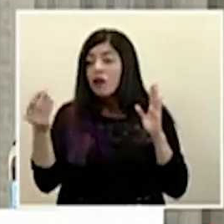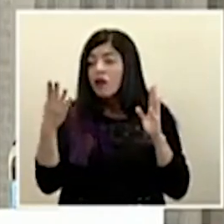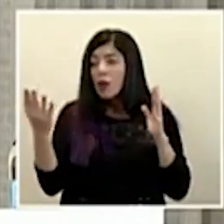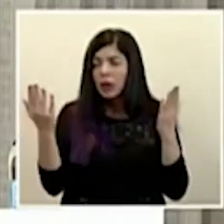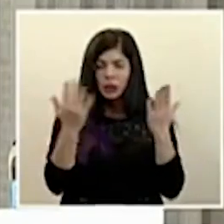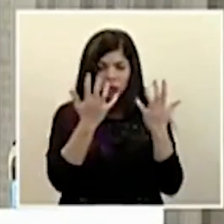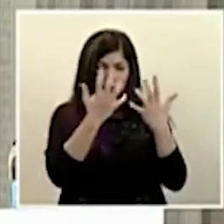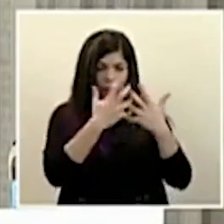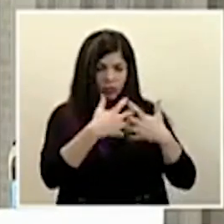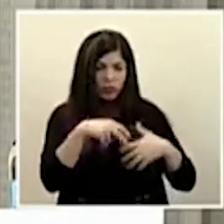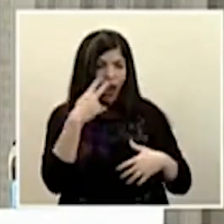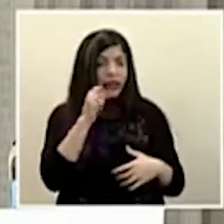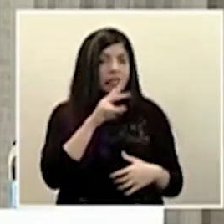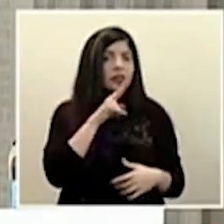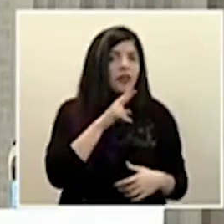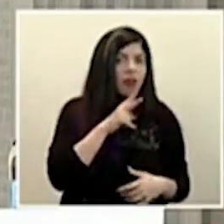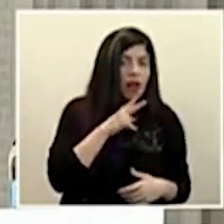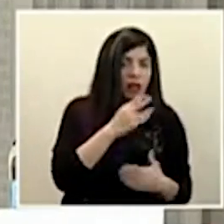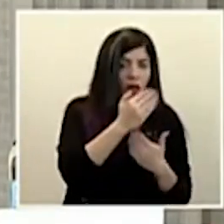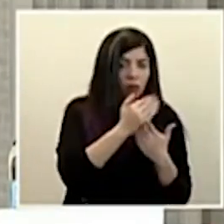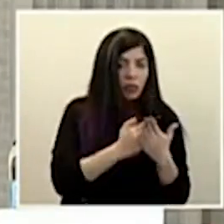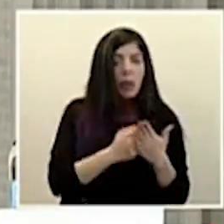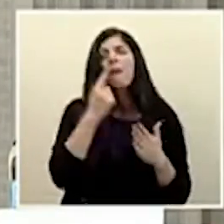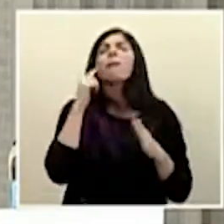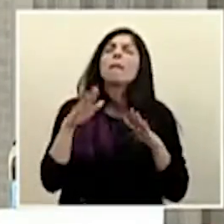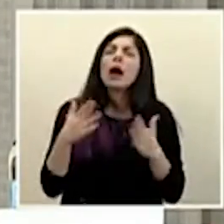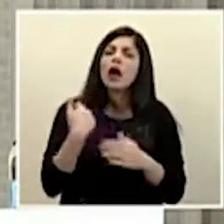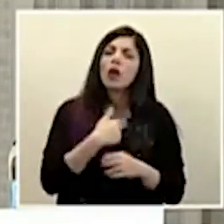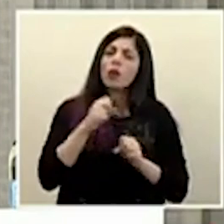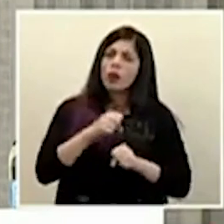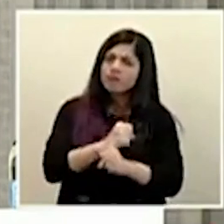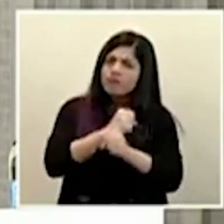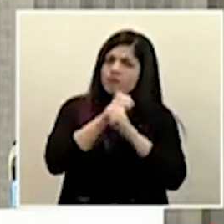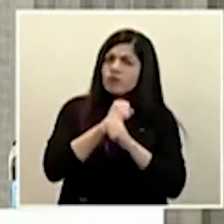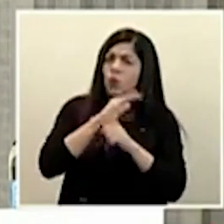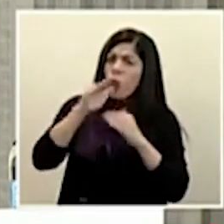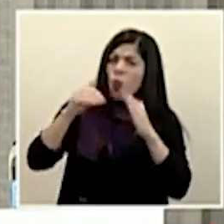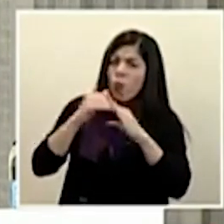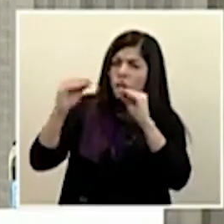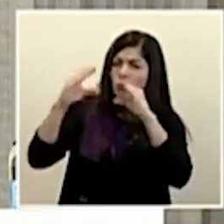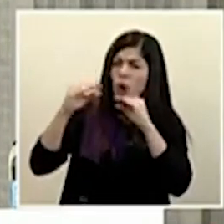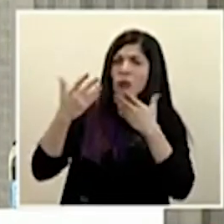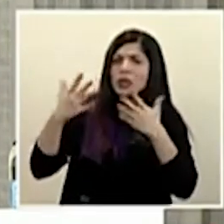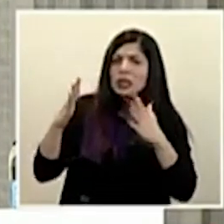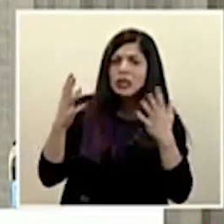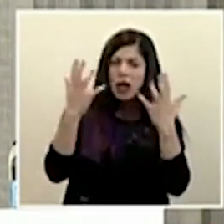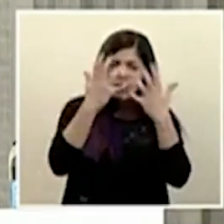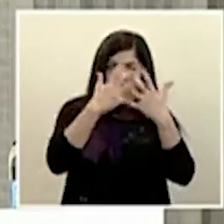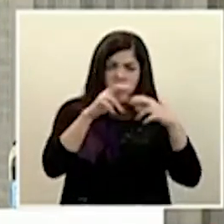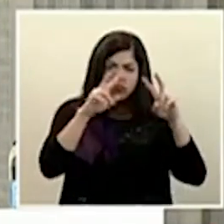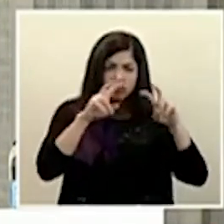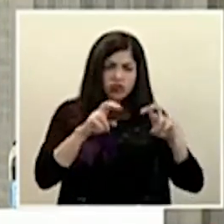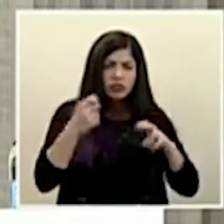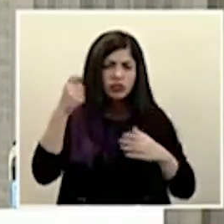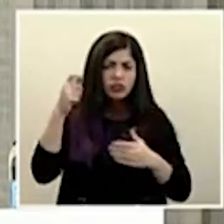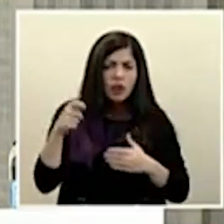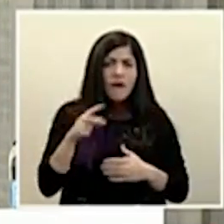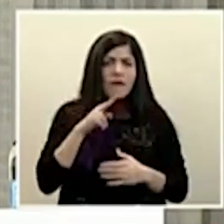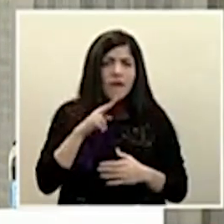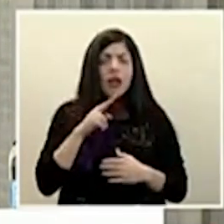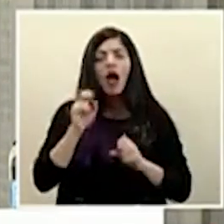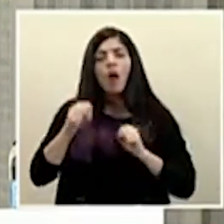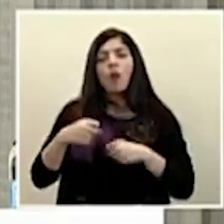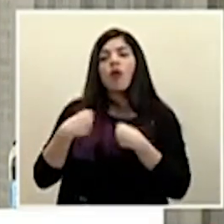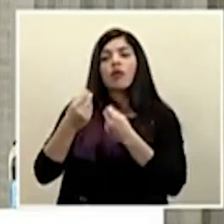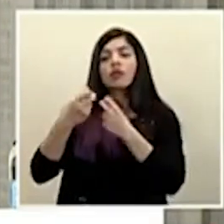tal sentido de que podamos así garantizar que la información es corroborada, es analizada y el beneficio se otorga